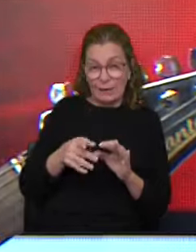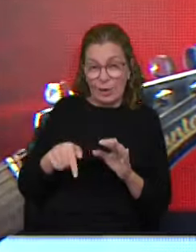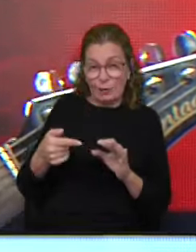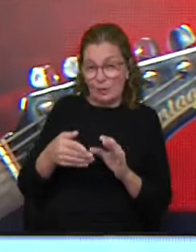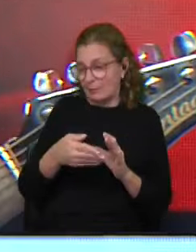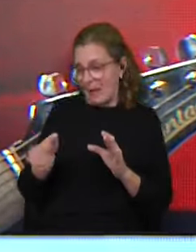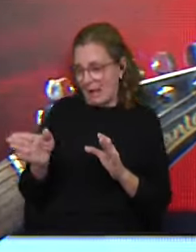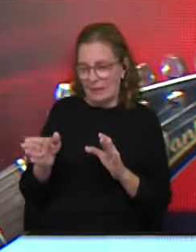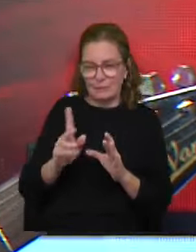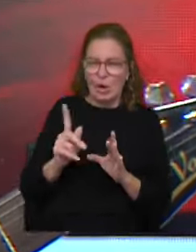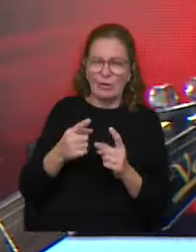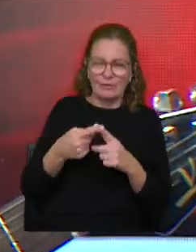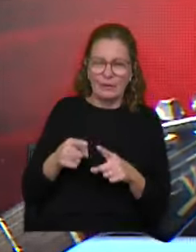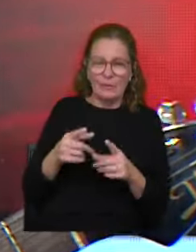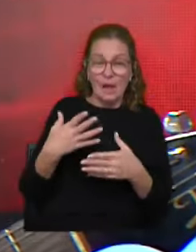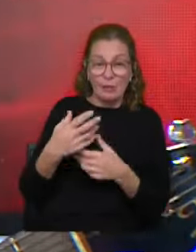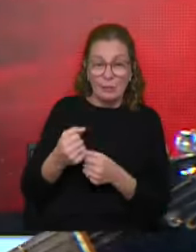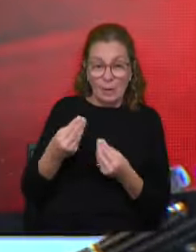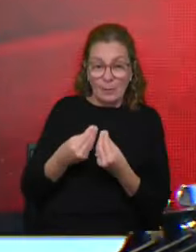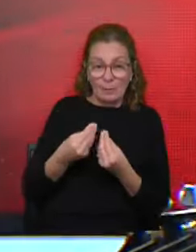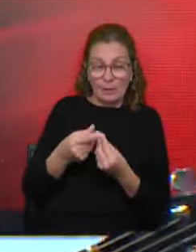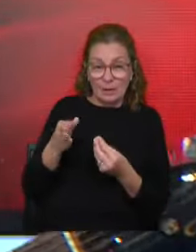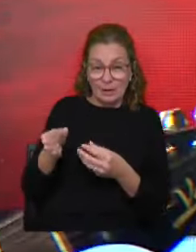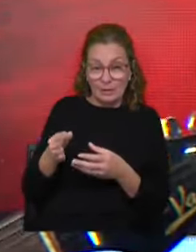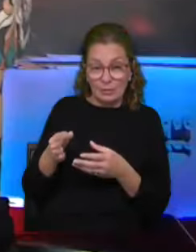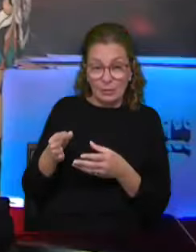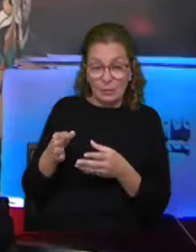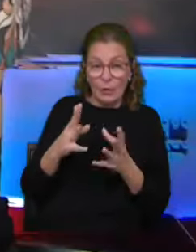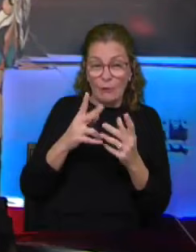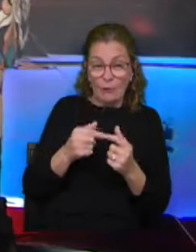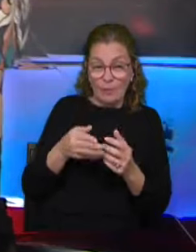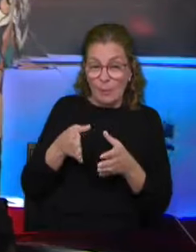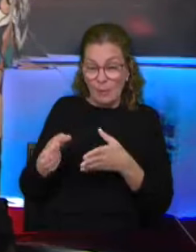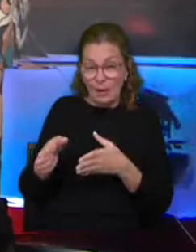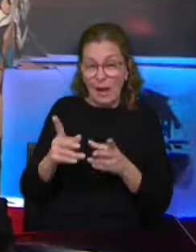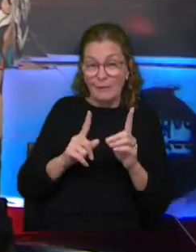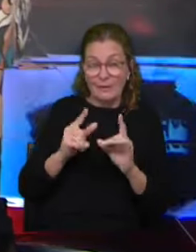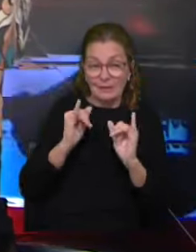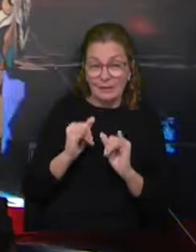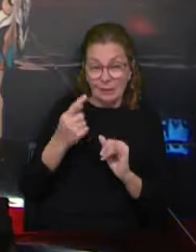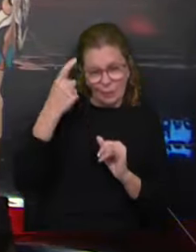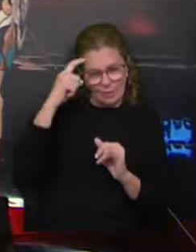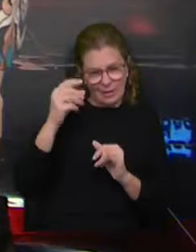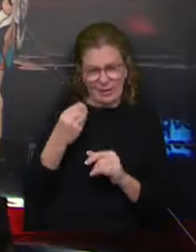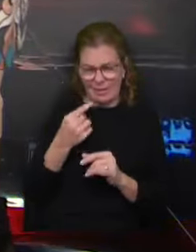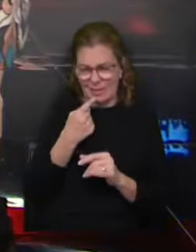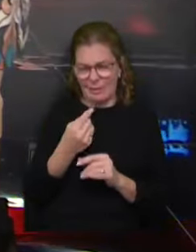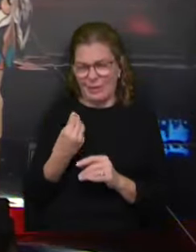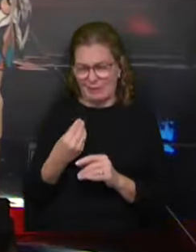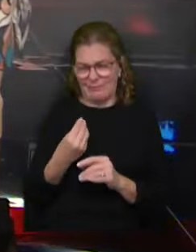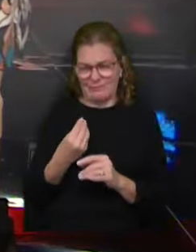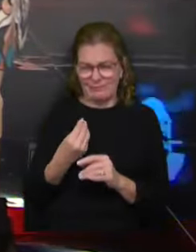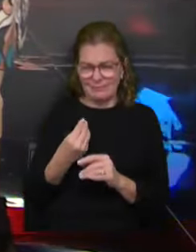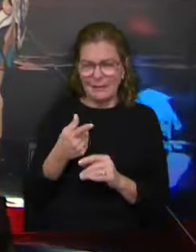cosa totalmente diferente. Me ayuda bastante a, es esto, bueno, le ponemos forma, puedo ir por acá. A veces sí viene con ideas que yo digo, ¿qué? Pero